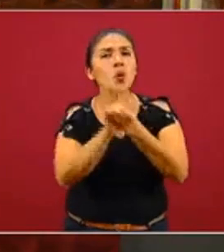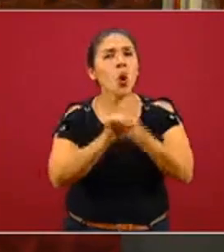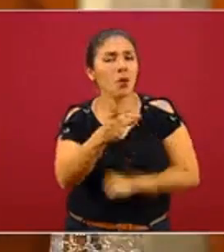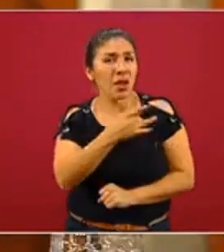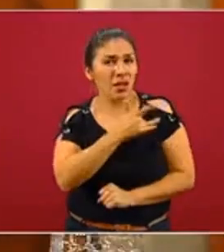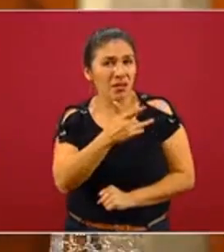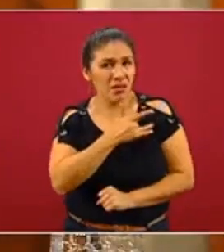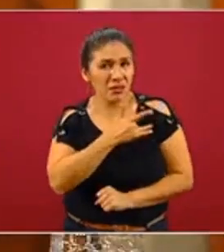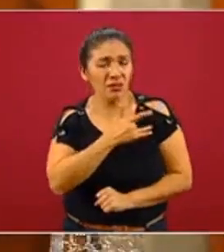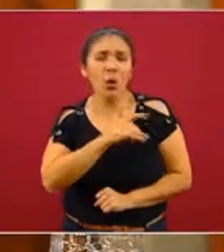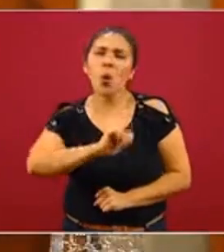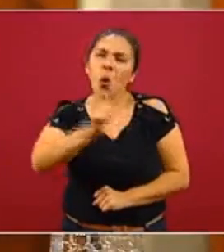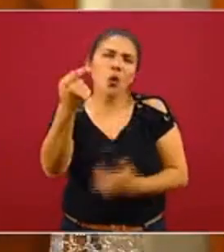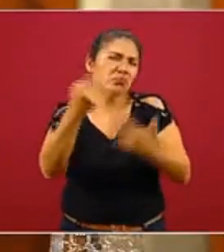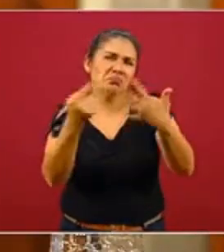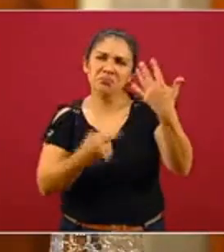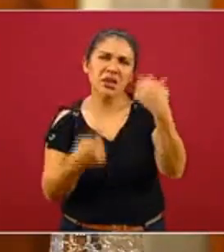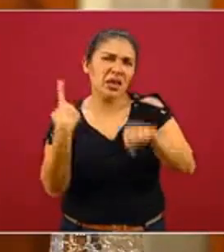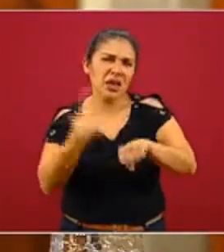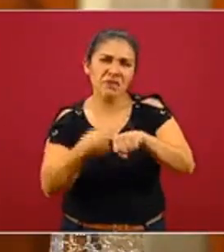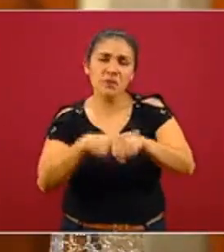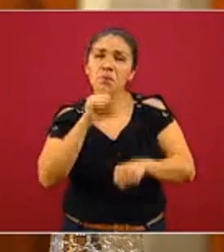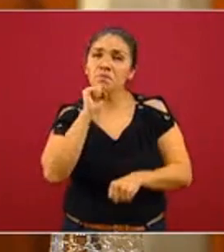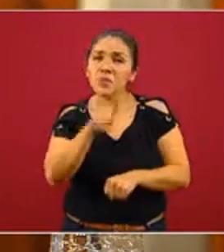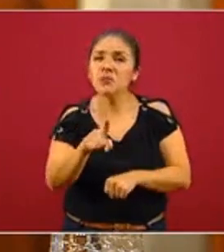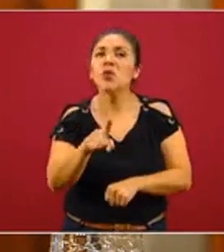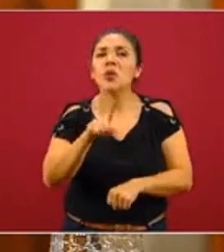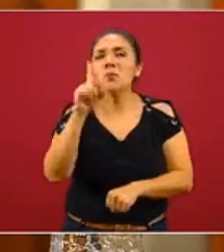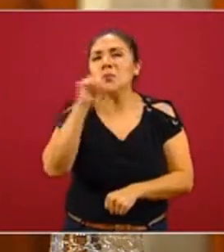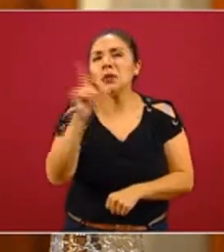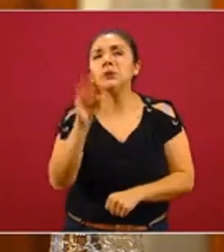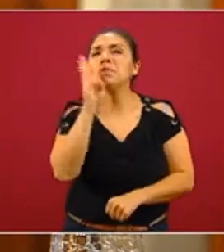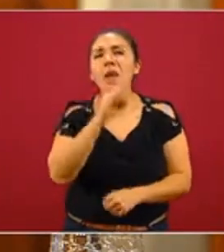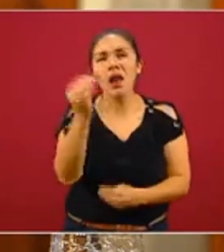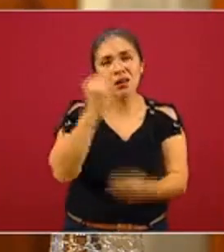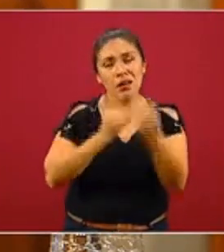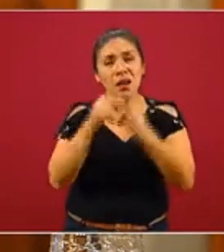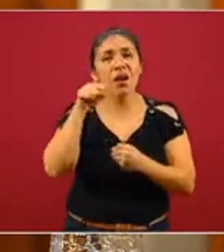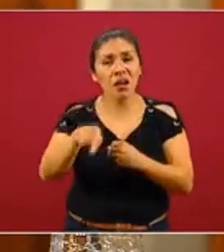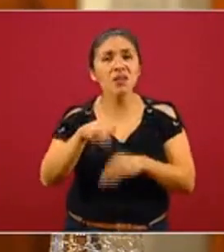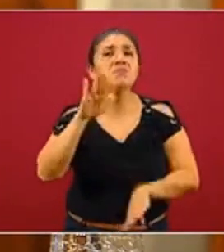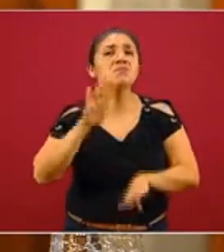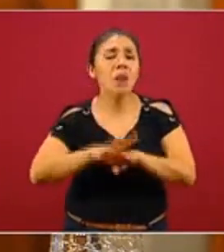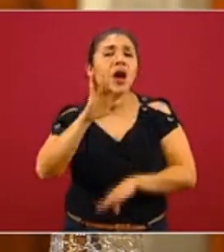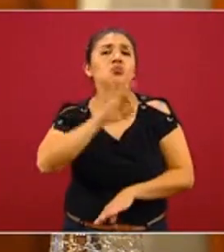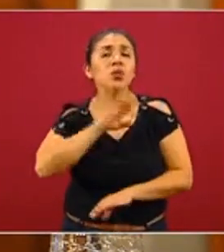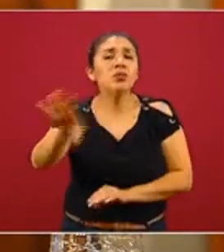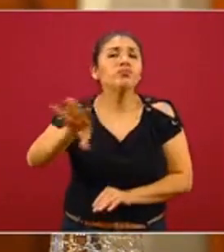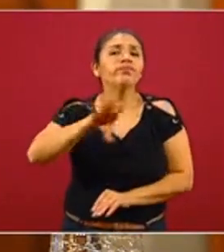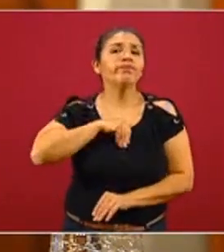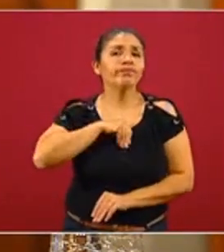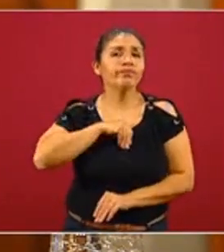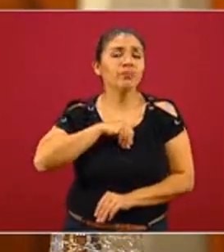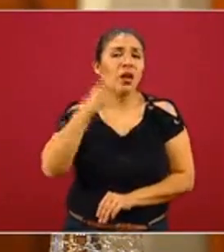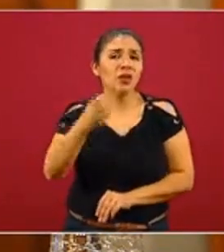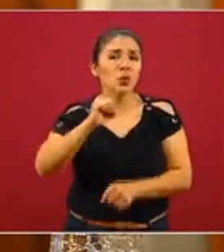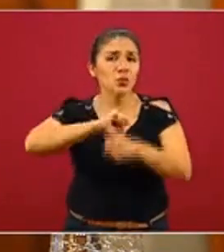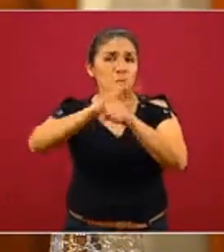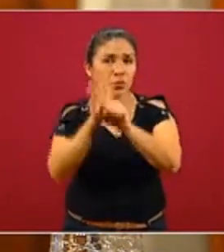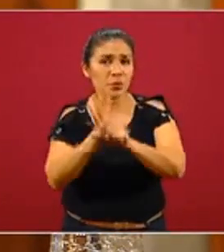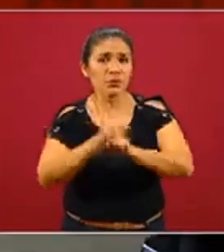cardiovasculares y otros factores derivados de la mala nutrición aumentan el riesgo de contagio y letalidad por